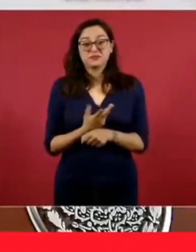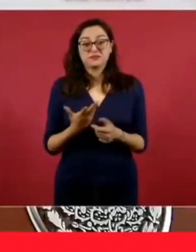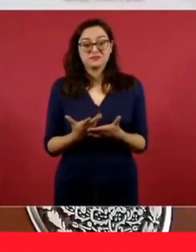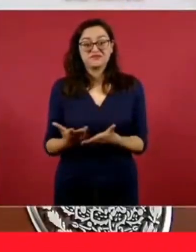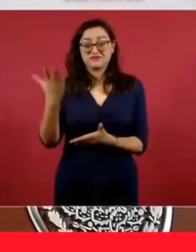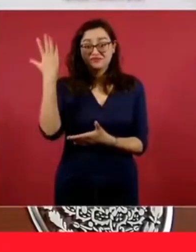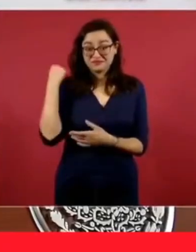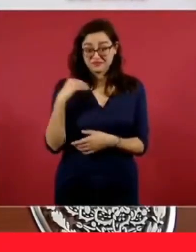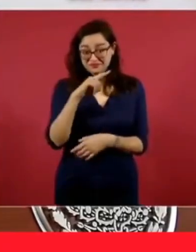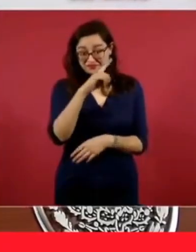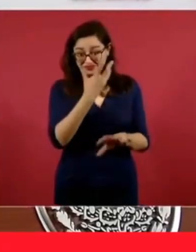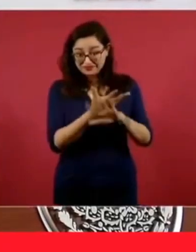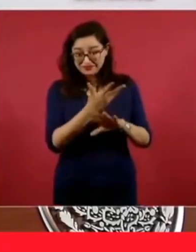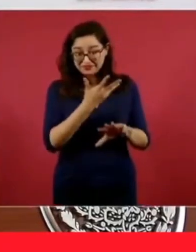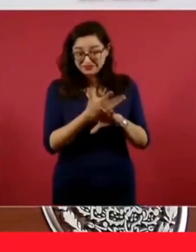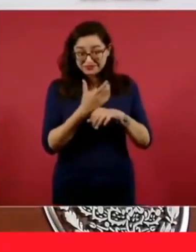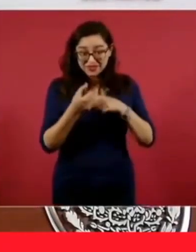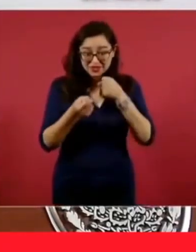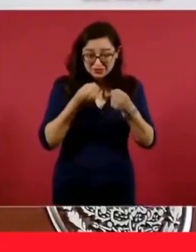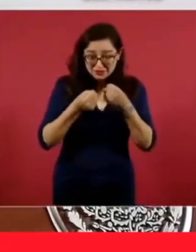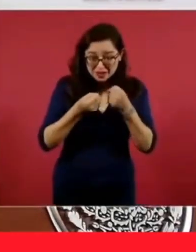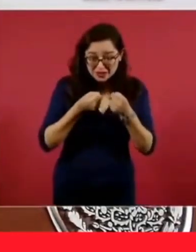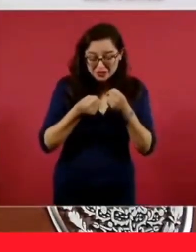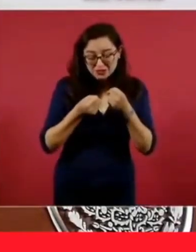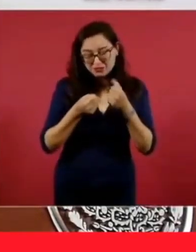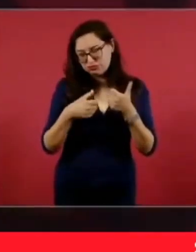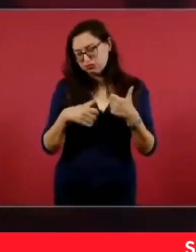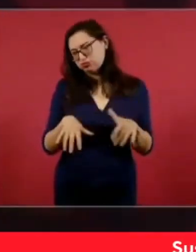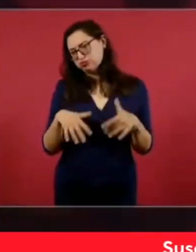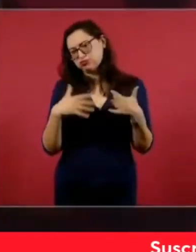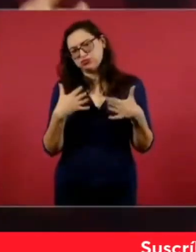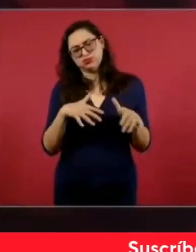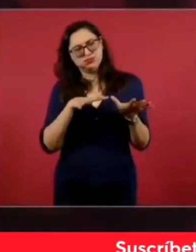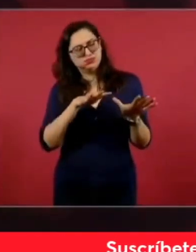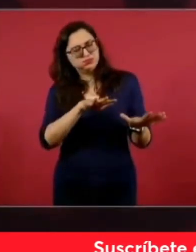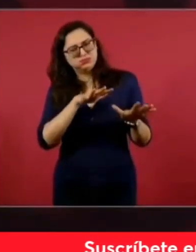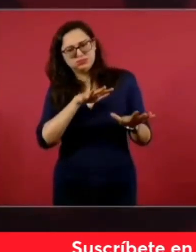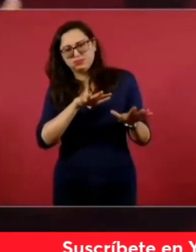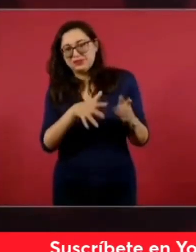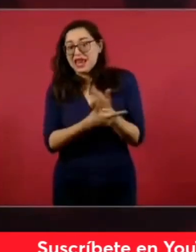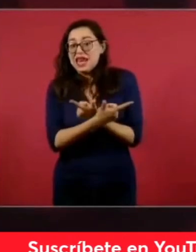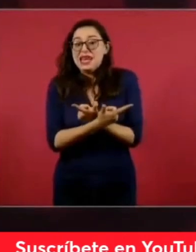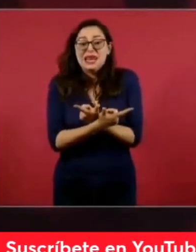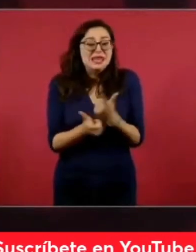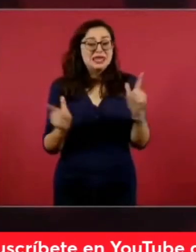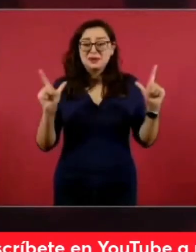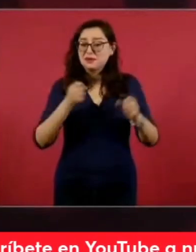en contra del expresidente Trump, después del atentado, de mal gusto,